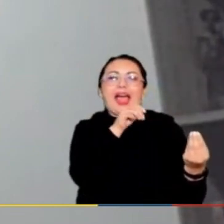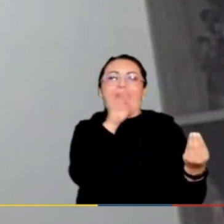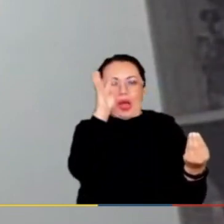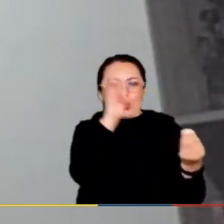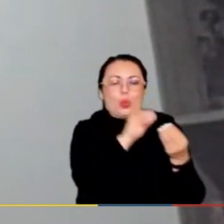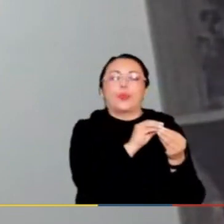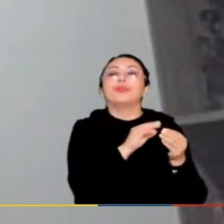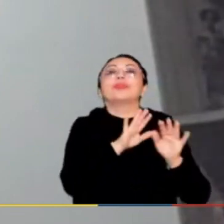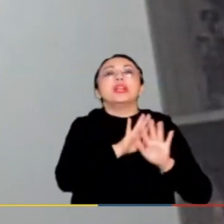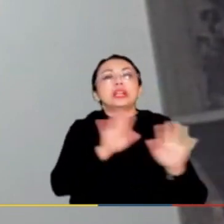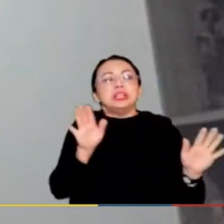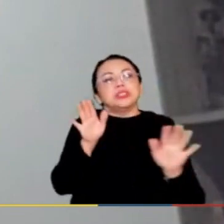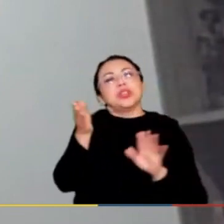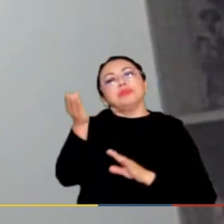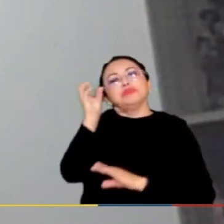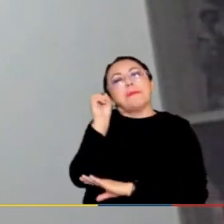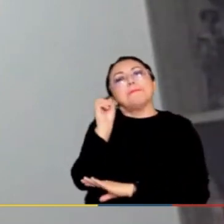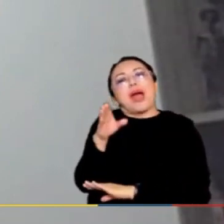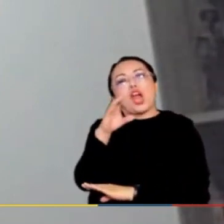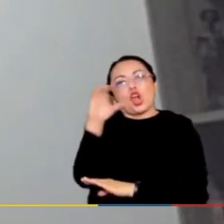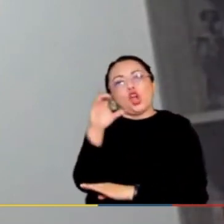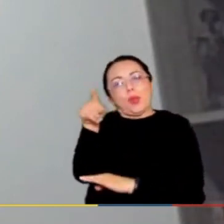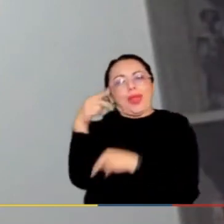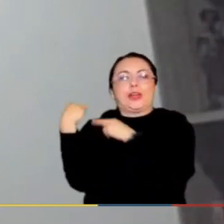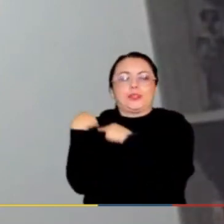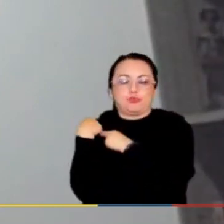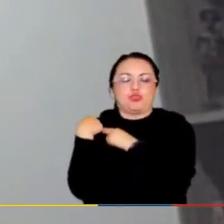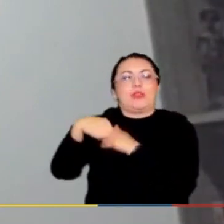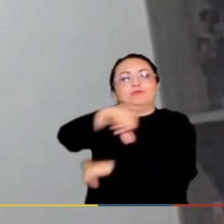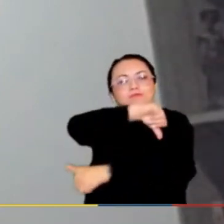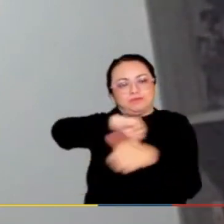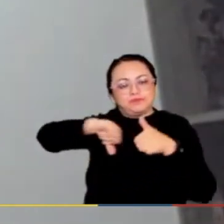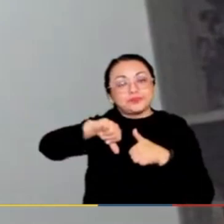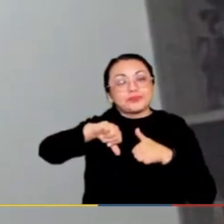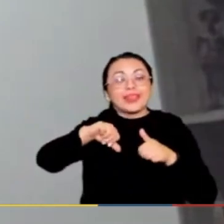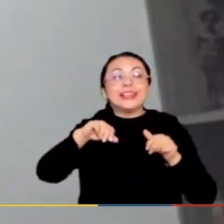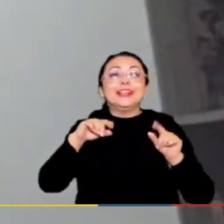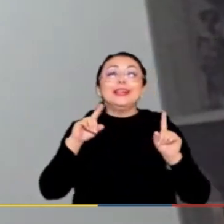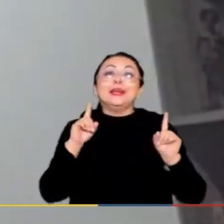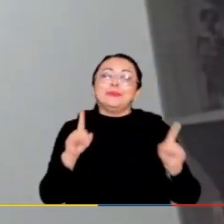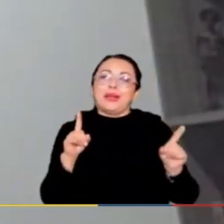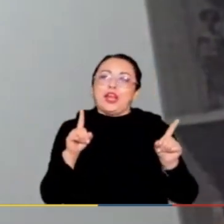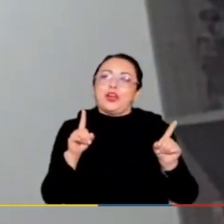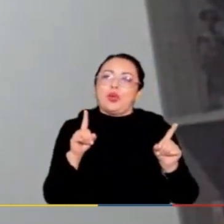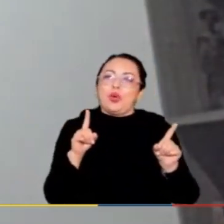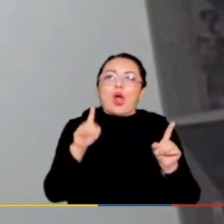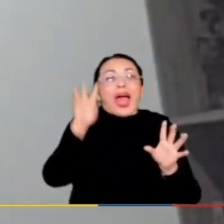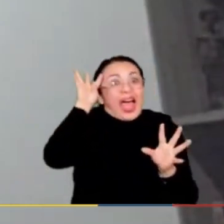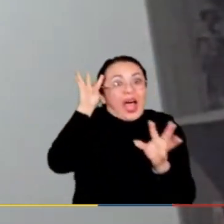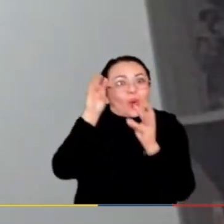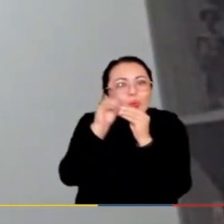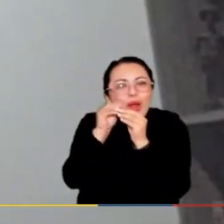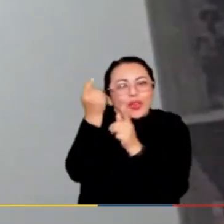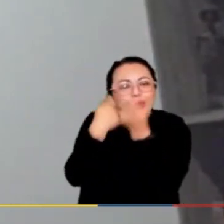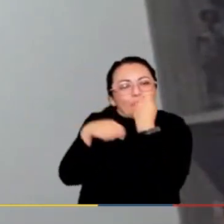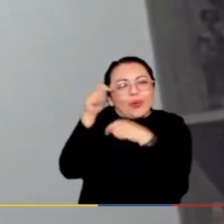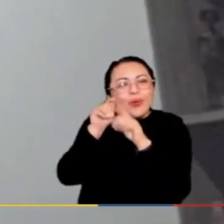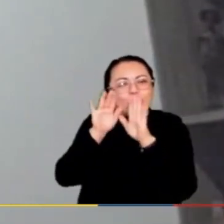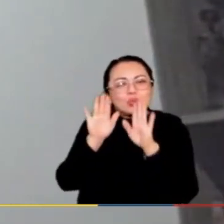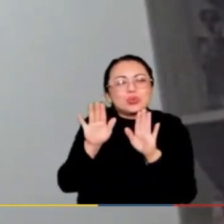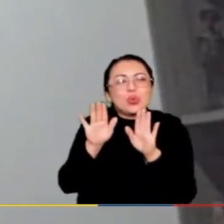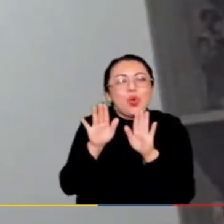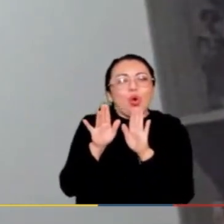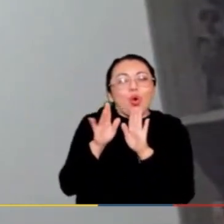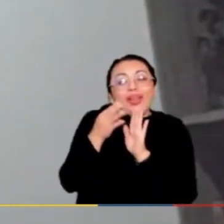intermediario el mercado cambiario a Bancolombia. Resulta que para la fecha de la negociación de esta,